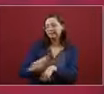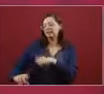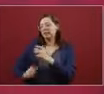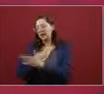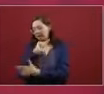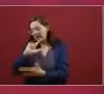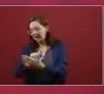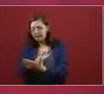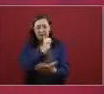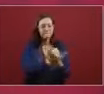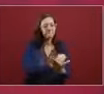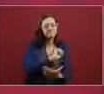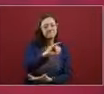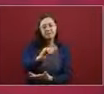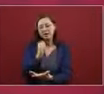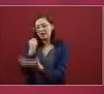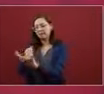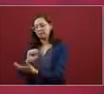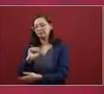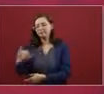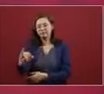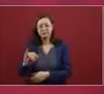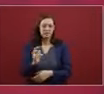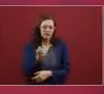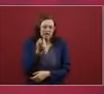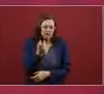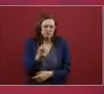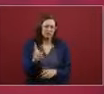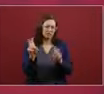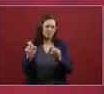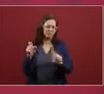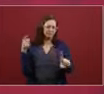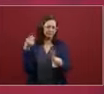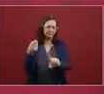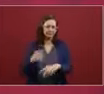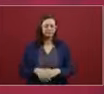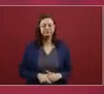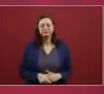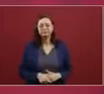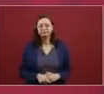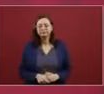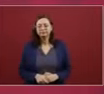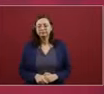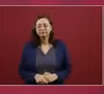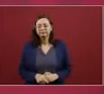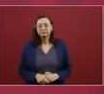de las leyes. Ese es el propósito,